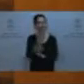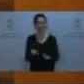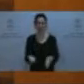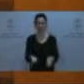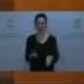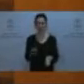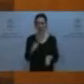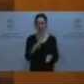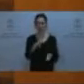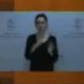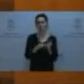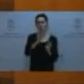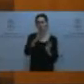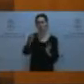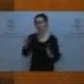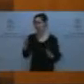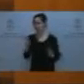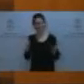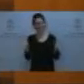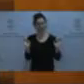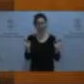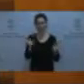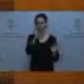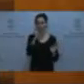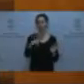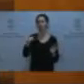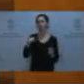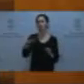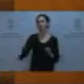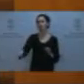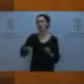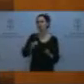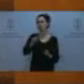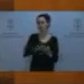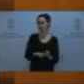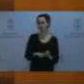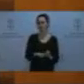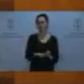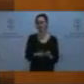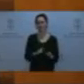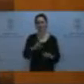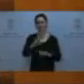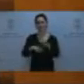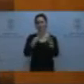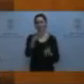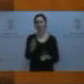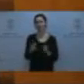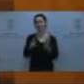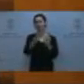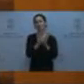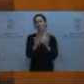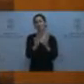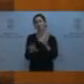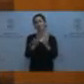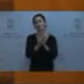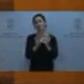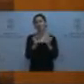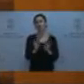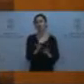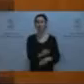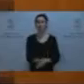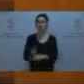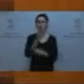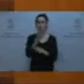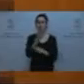ir al año 2002, donde ya usted era partícipe de esa modificación legal o de esa ley de ecosistemas acuáticos. Voy a